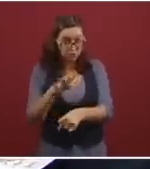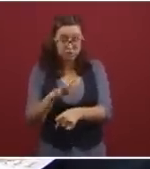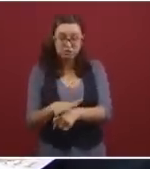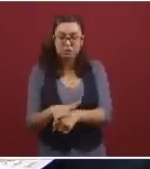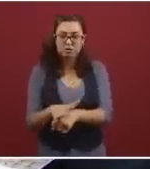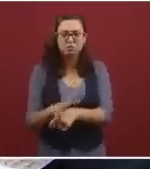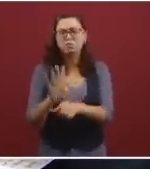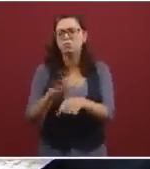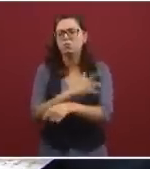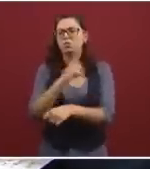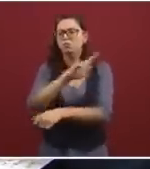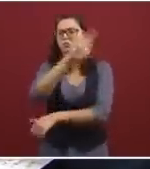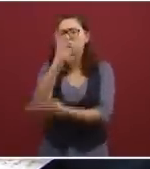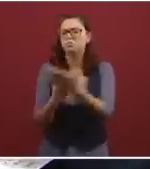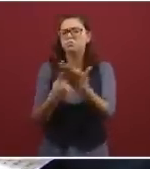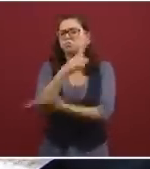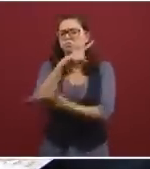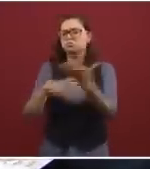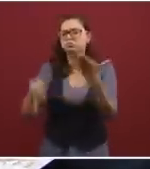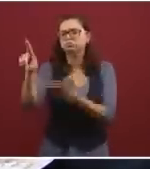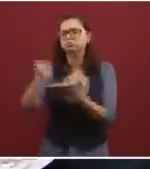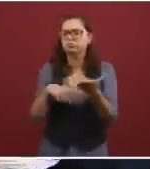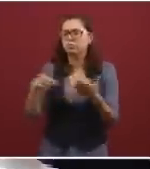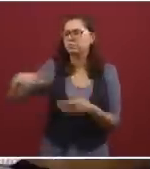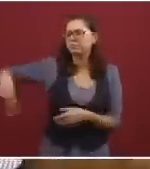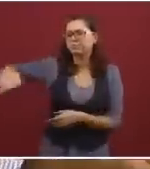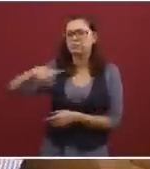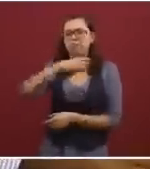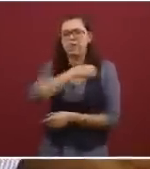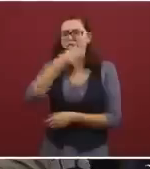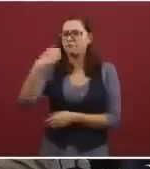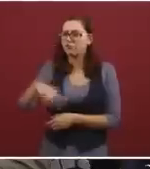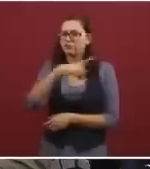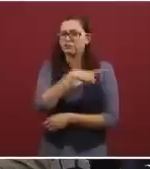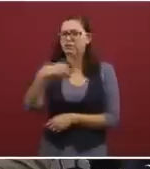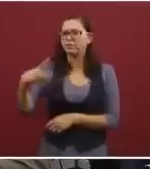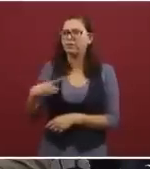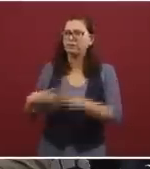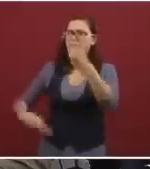a comparecer y tienen que venir desde sus entidades